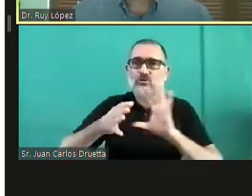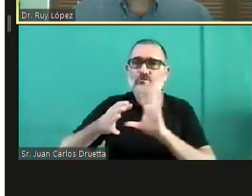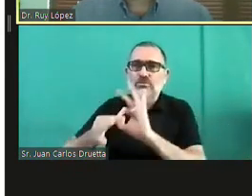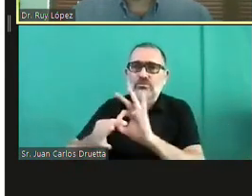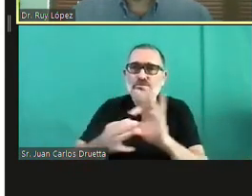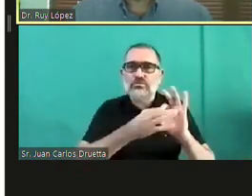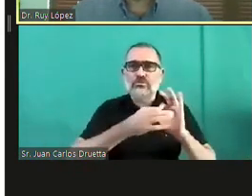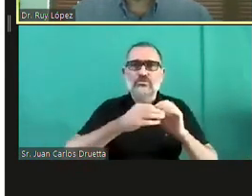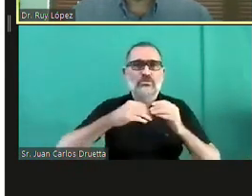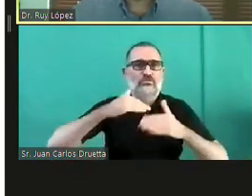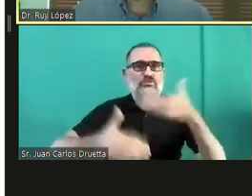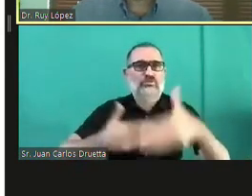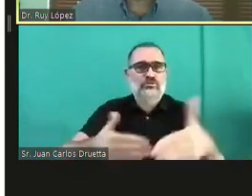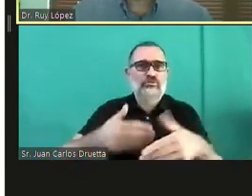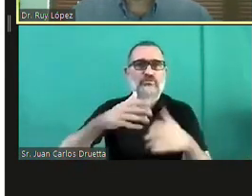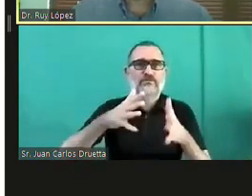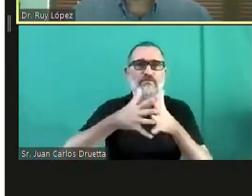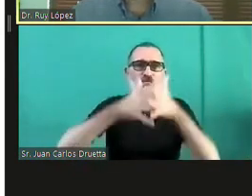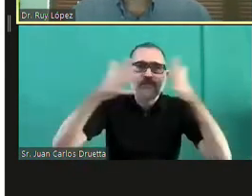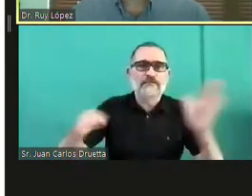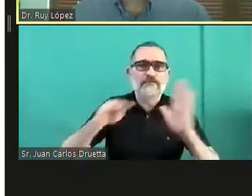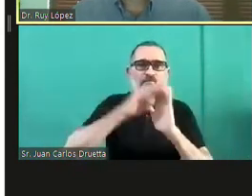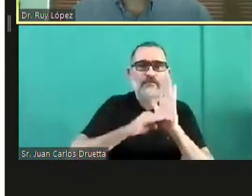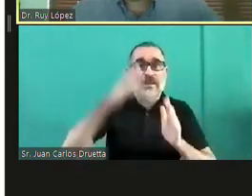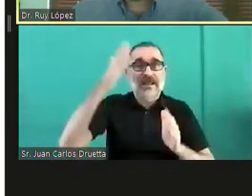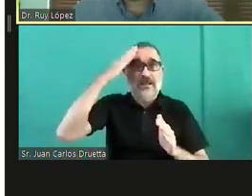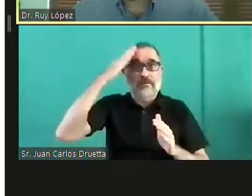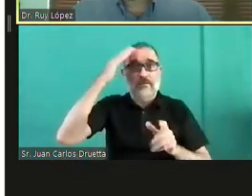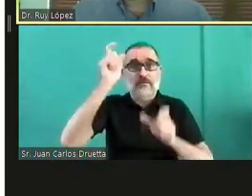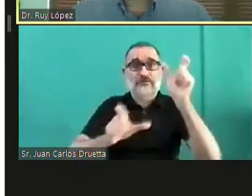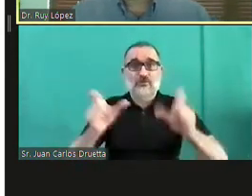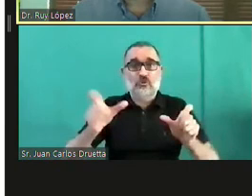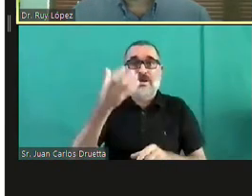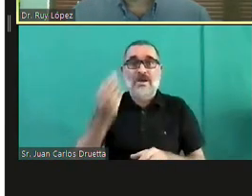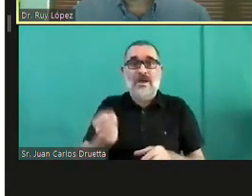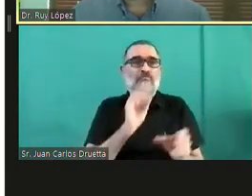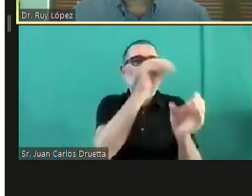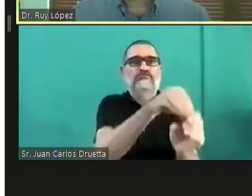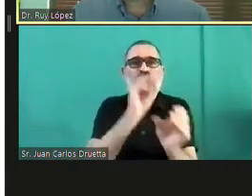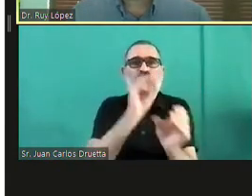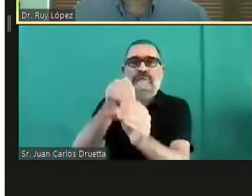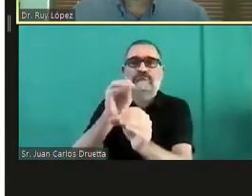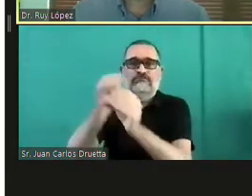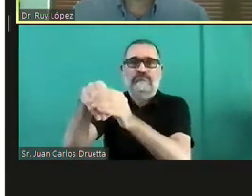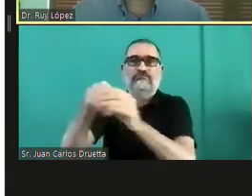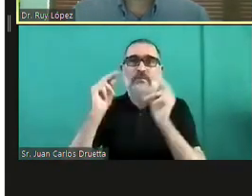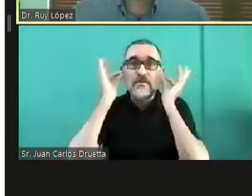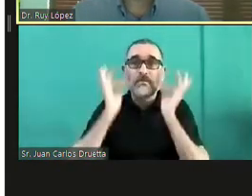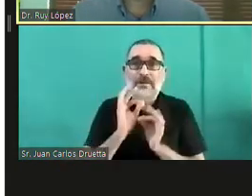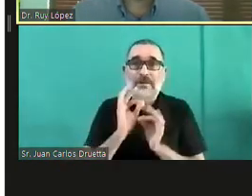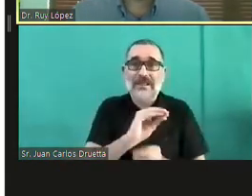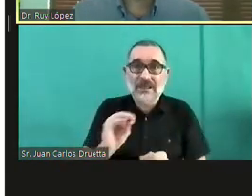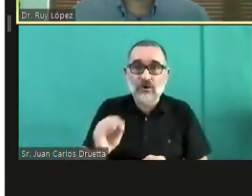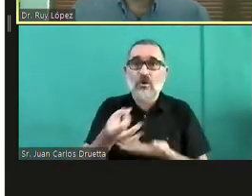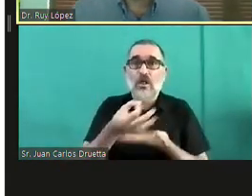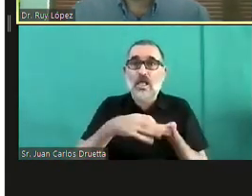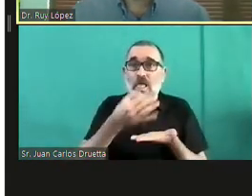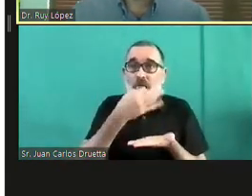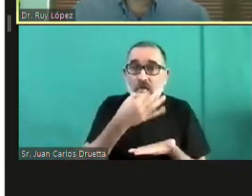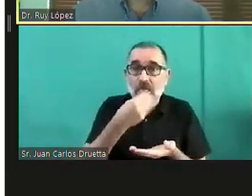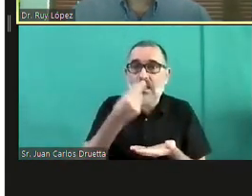acción de trombolisis en el segundo nivel de atención y la posibilidad de tener acción del tercer nivel de atención con las